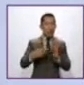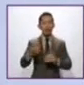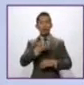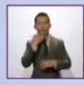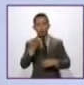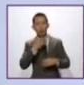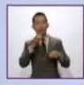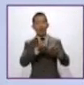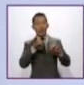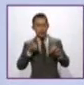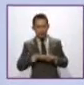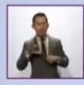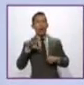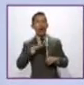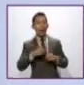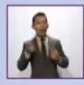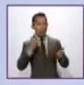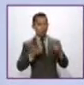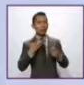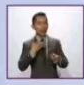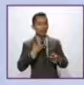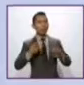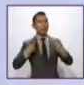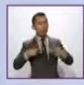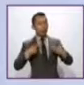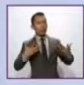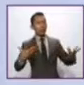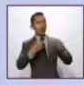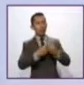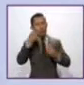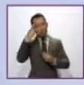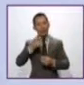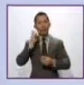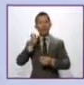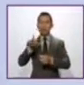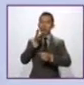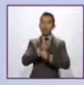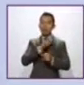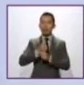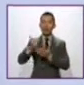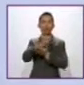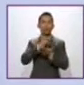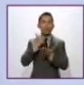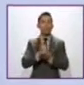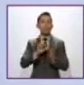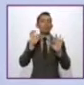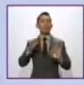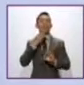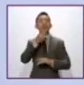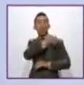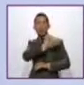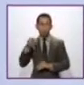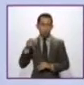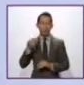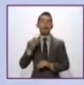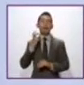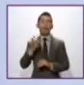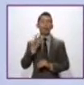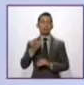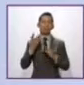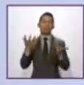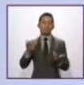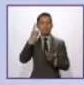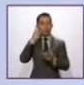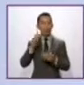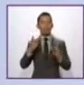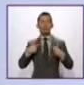de los colegios que ya tenemos aquí, para hacer un urbanismo adecuado, un urbanismo que sea congruente y que beneficie